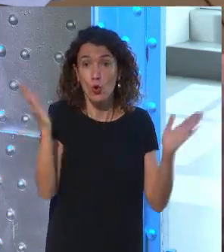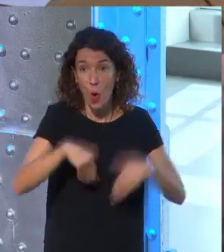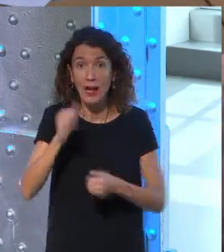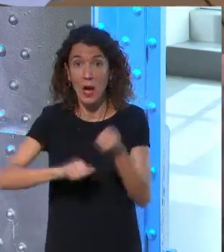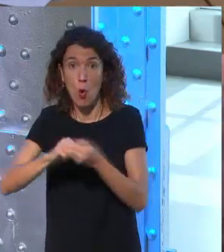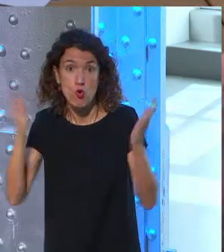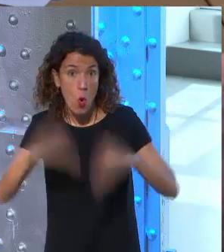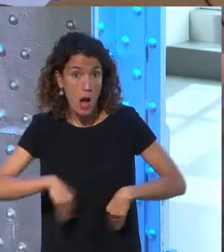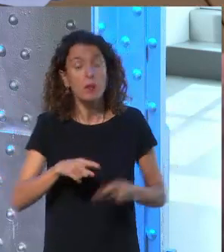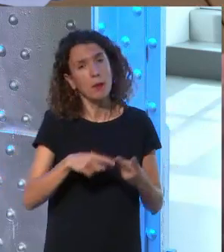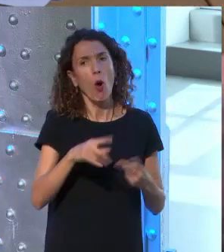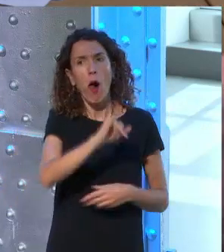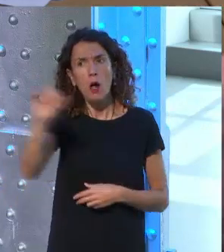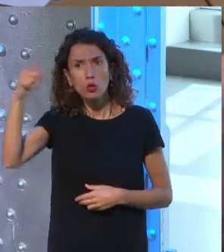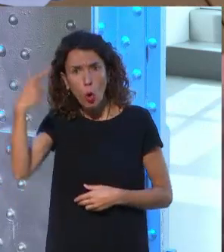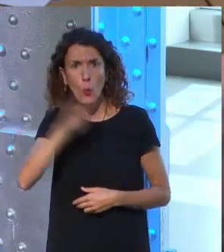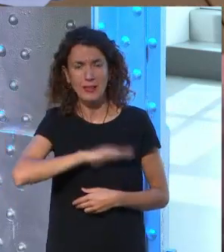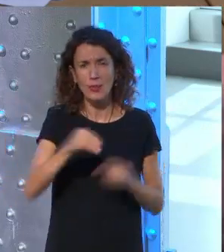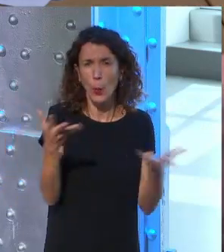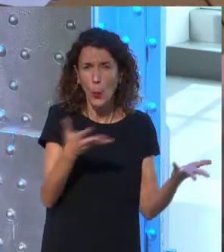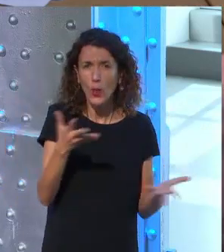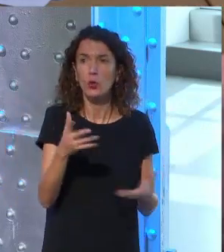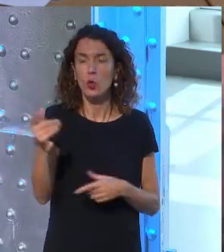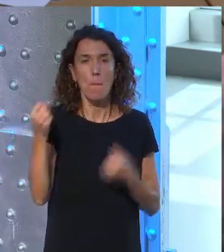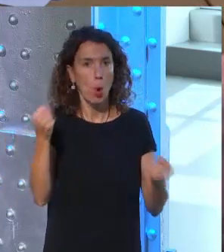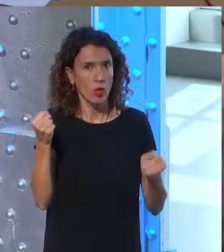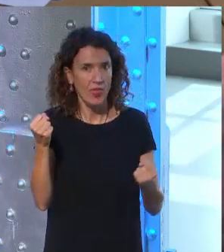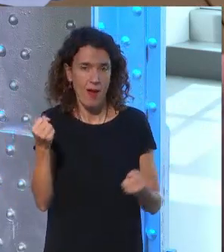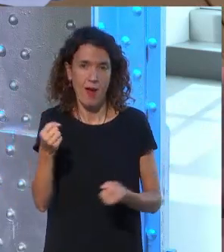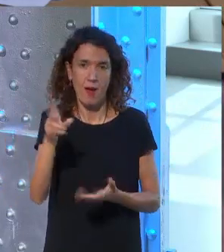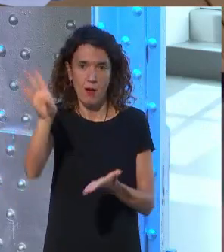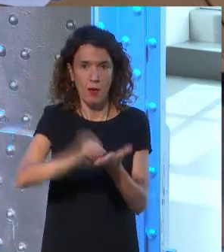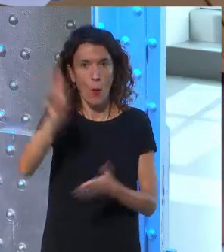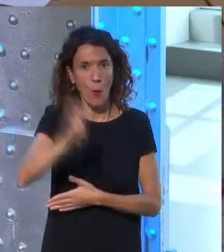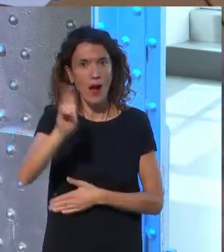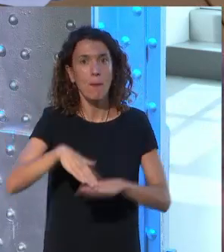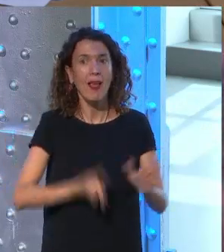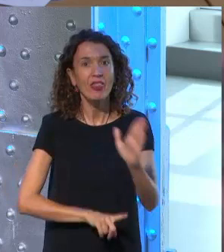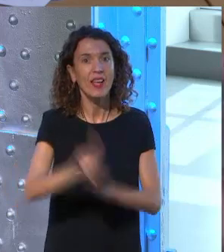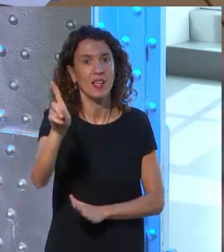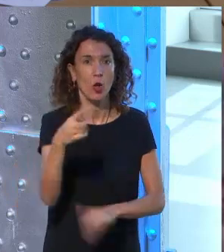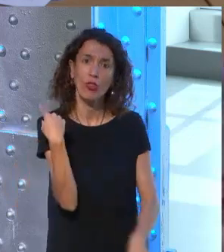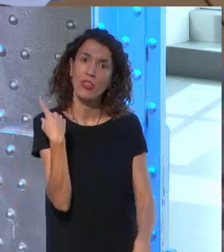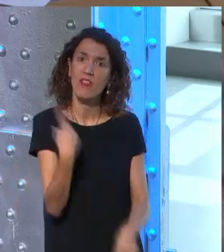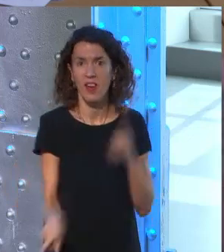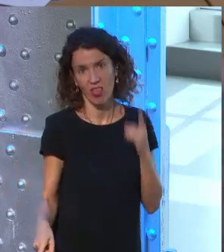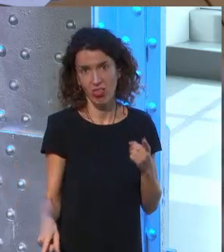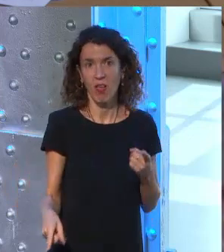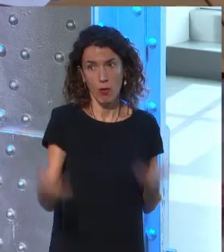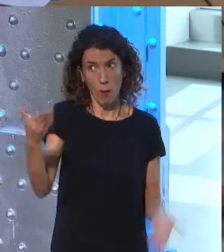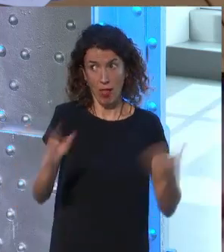carbón, pero tenemos mucho sol, tenemos mucho viento. Eso es un potencial enorme para un desarrollo diferenciado, ¿no? Y